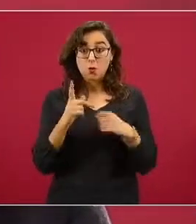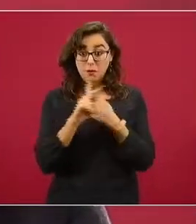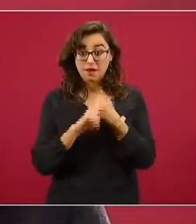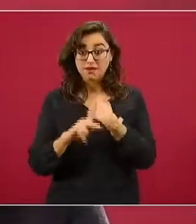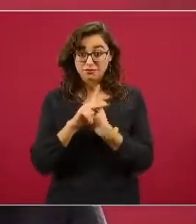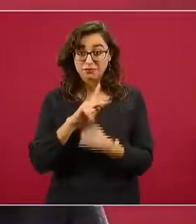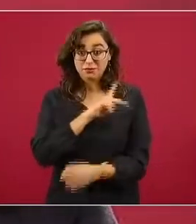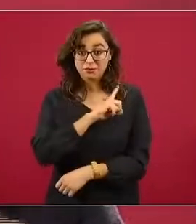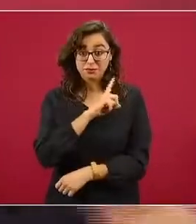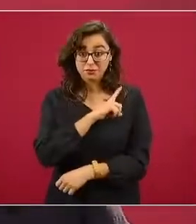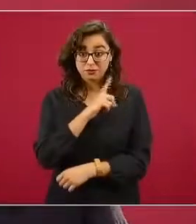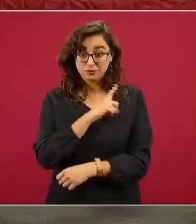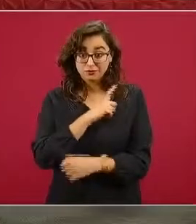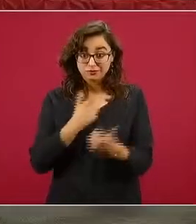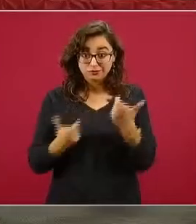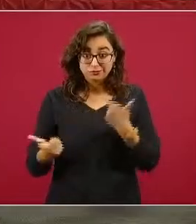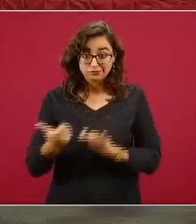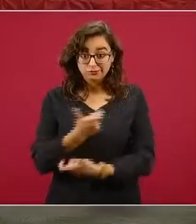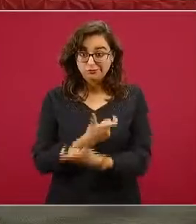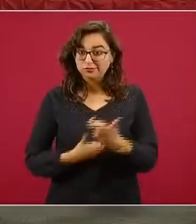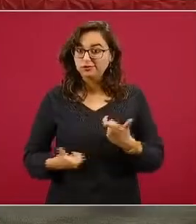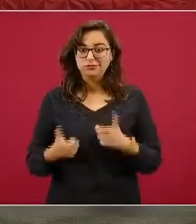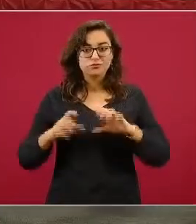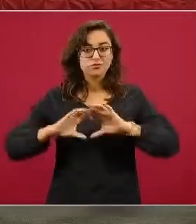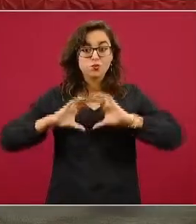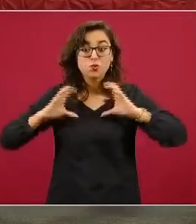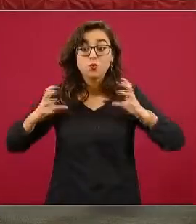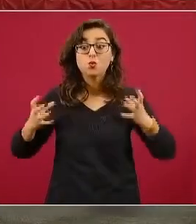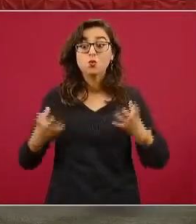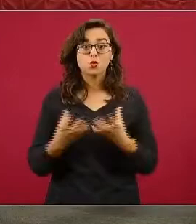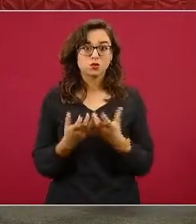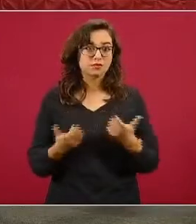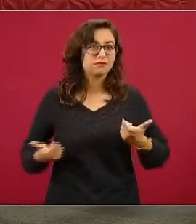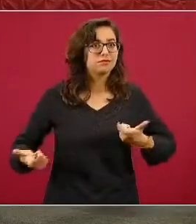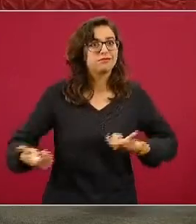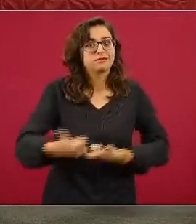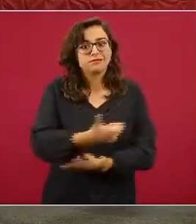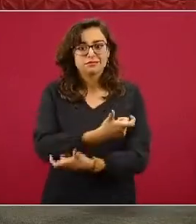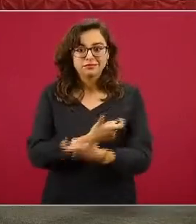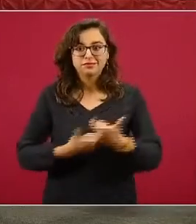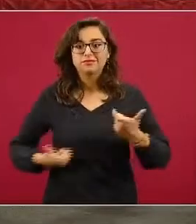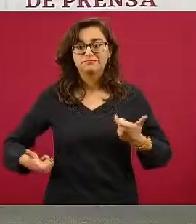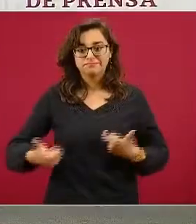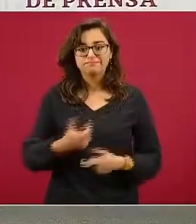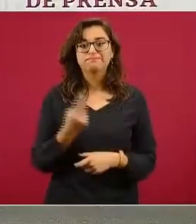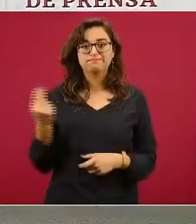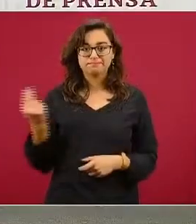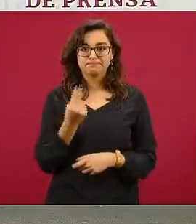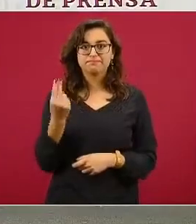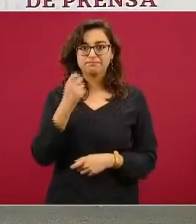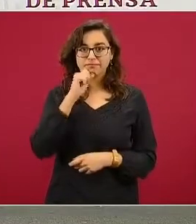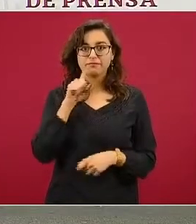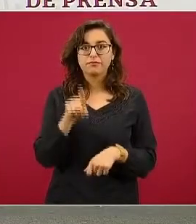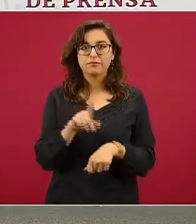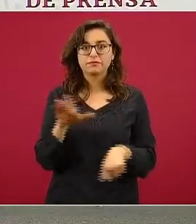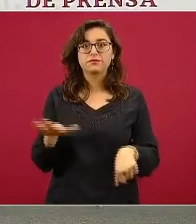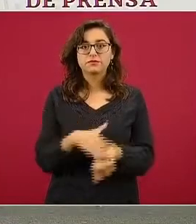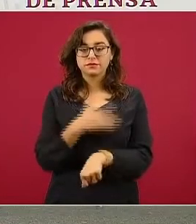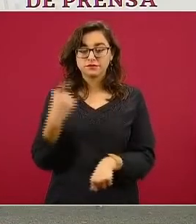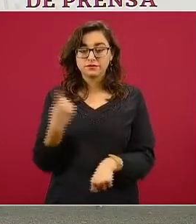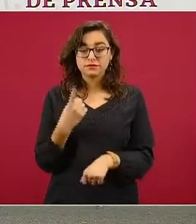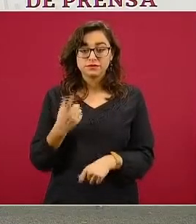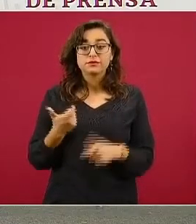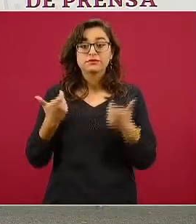país si no se controla la epidemia en todo el mundo, o por lo menos en partes sustantivas del mundo, porque las